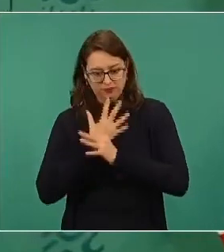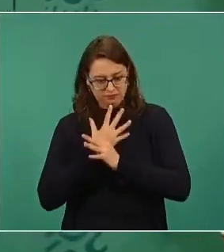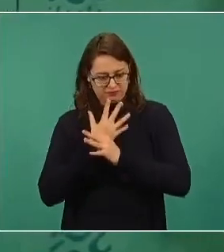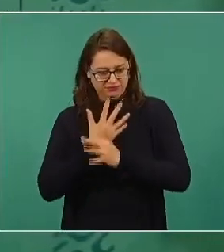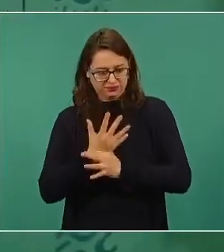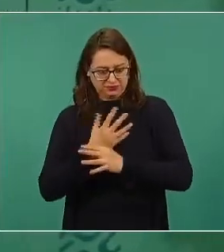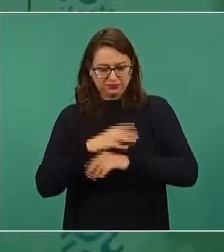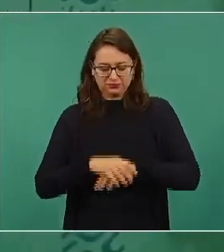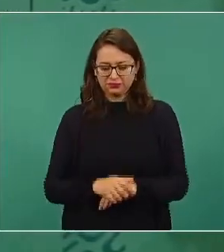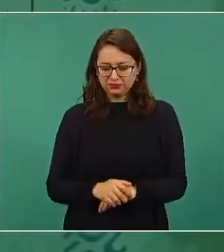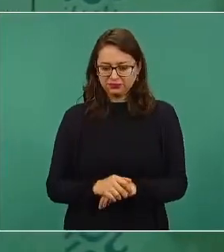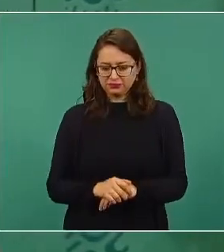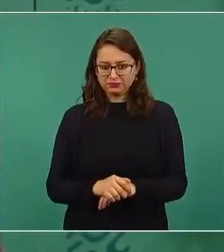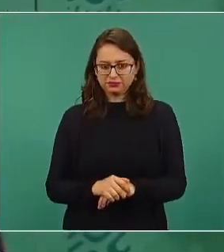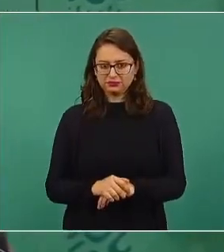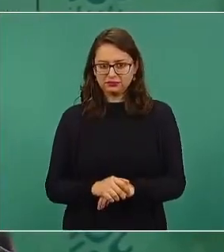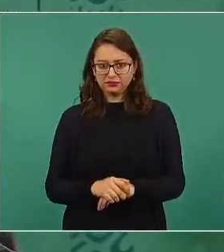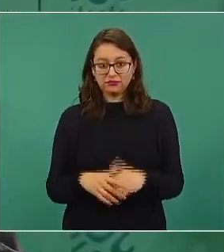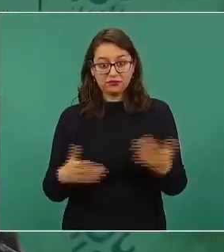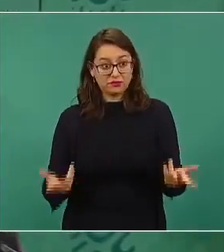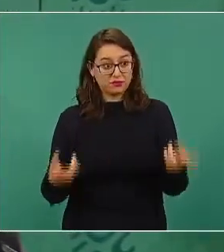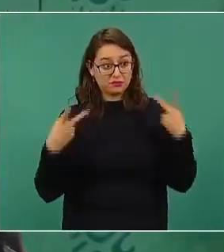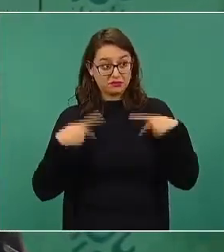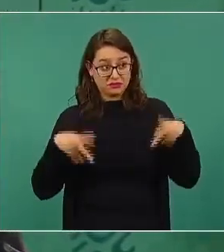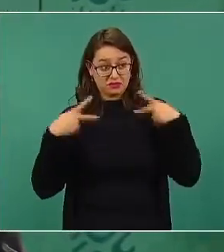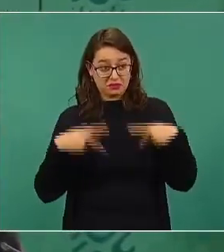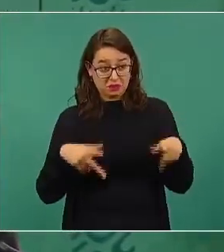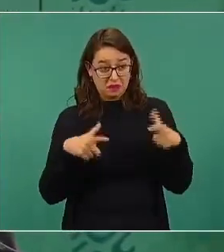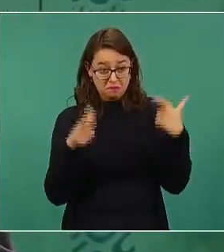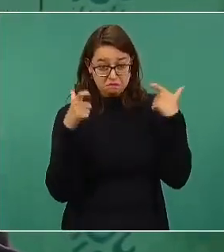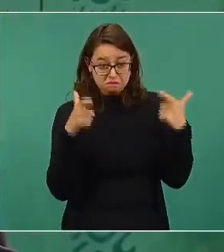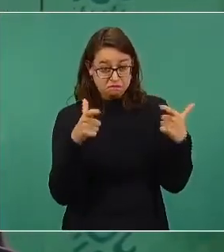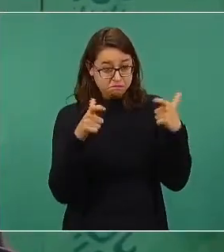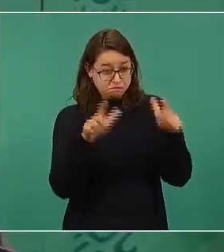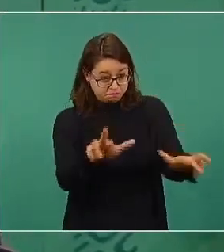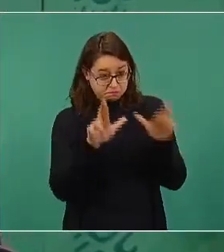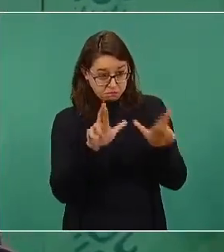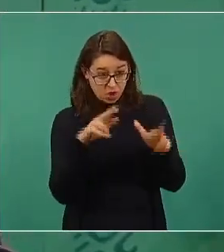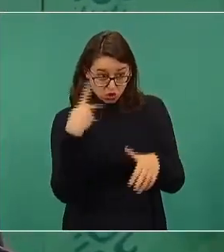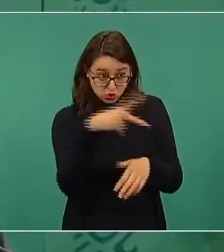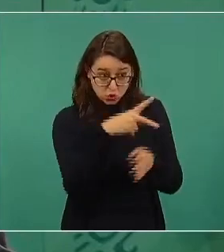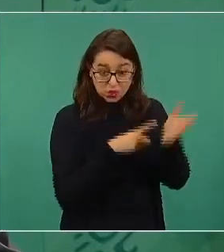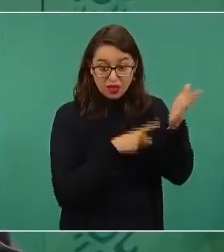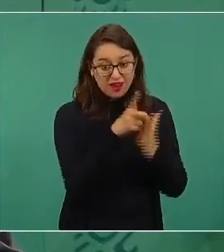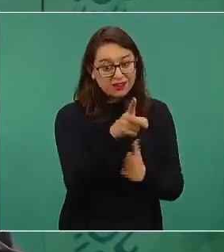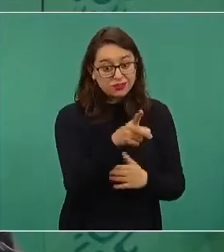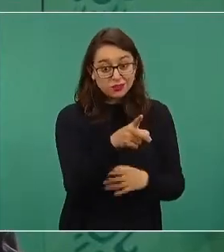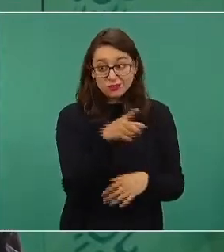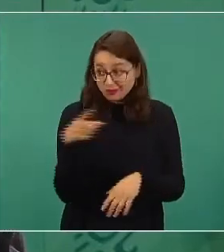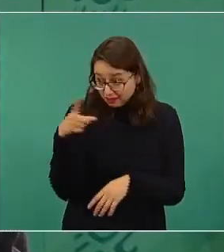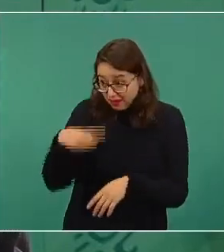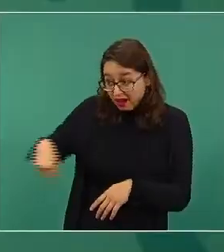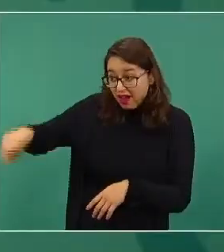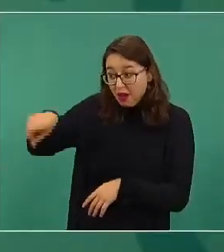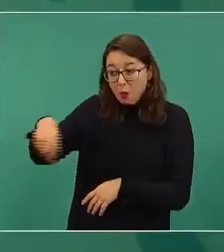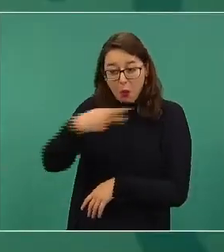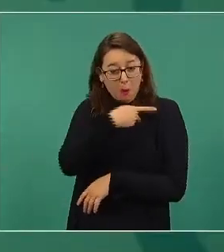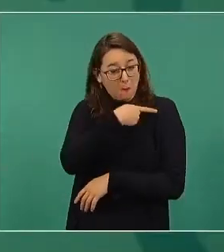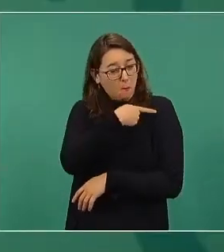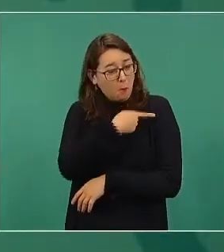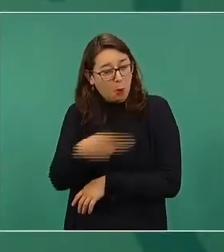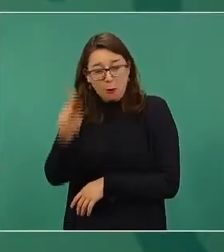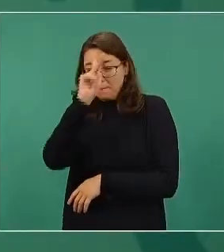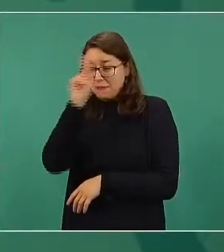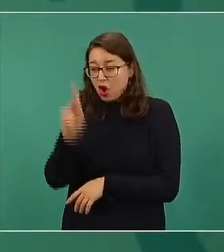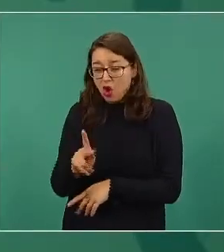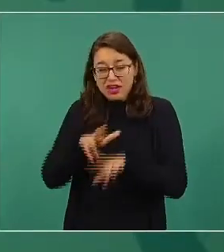derecho a lo superfluo mientras existan personas que